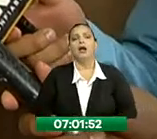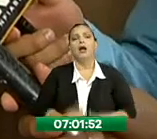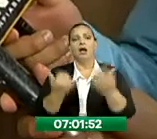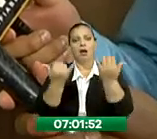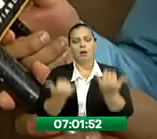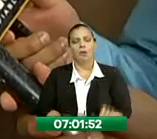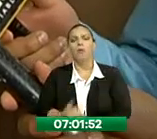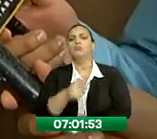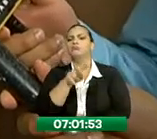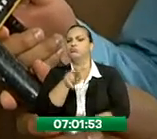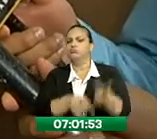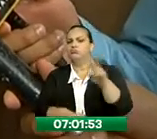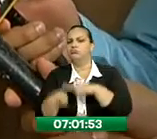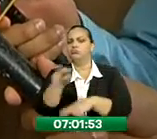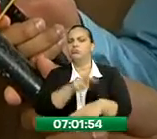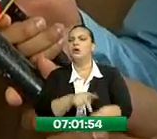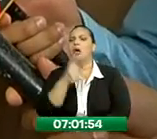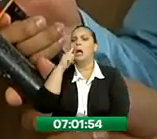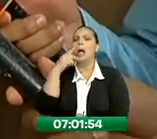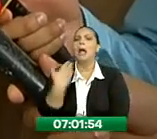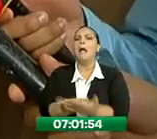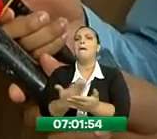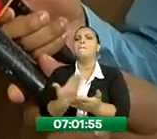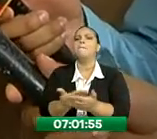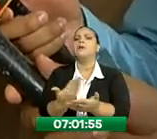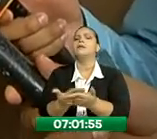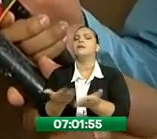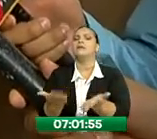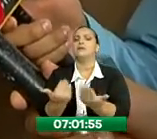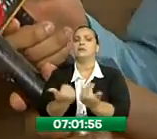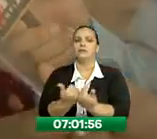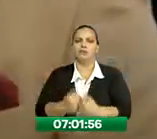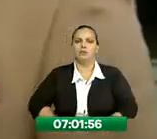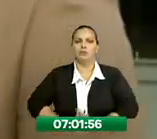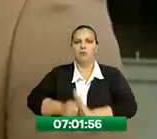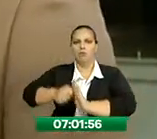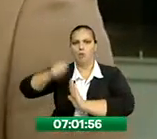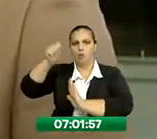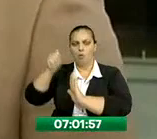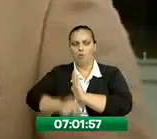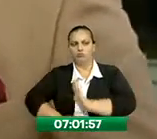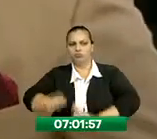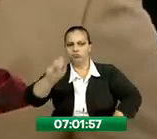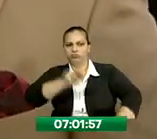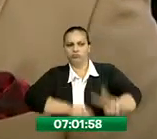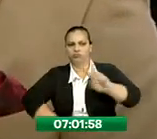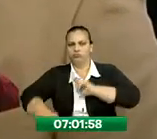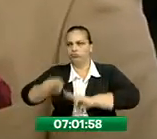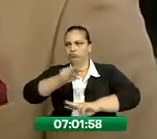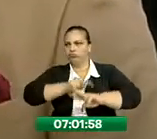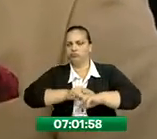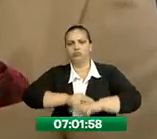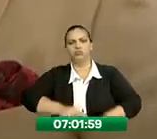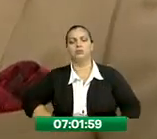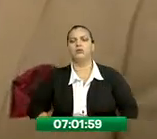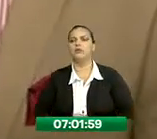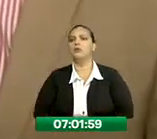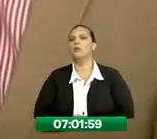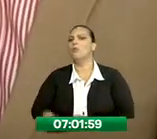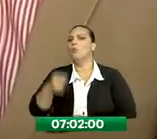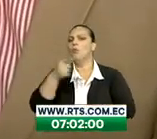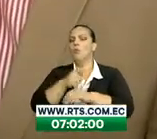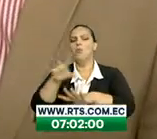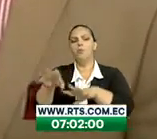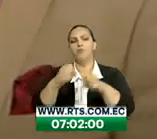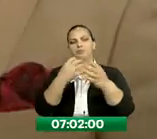documentado. Por ende, se negó por parte de la señora juez el pedido. No estamos de acuerdo con la decisión, sin perjuicio de que además tenemos el 8